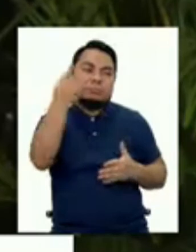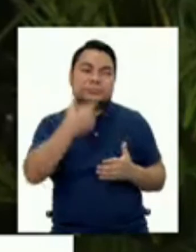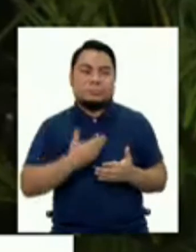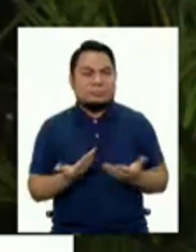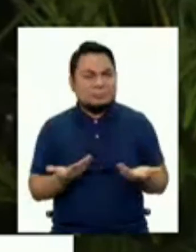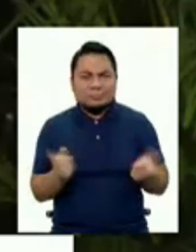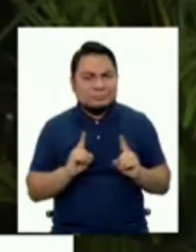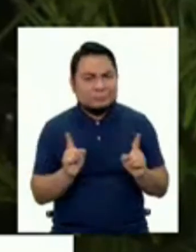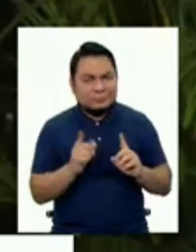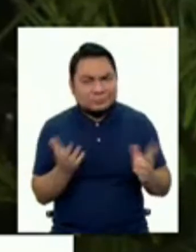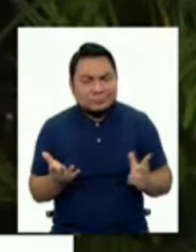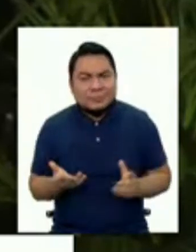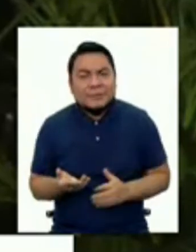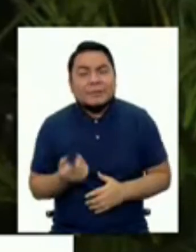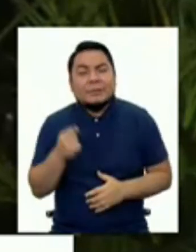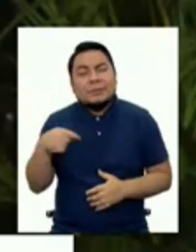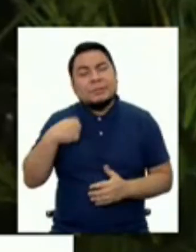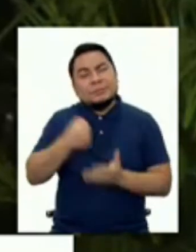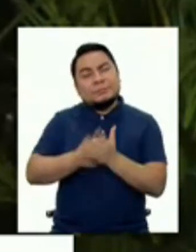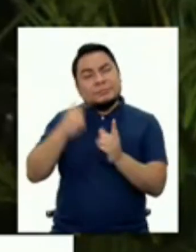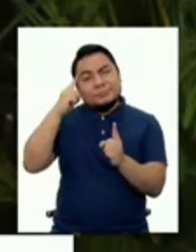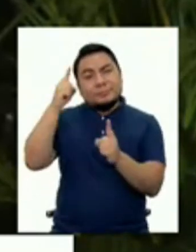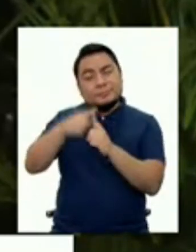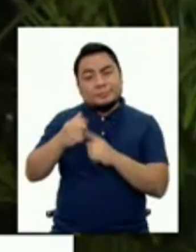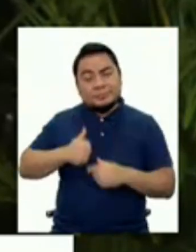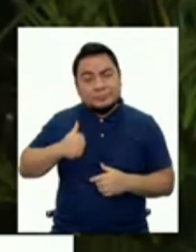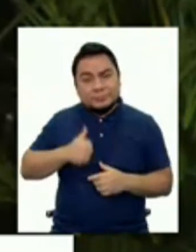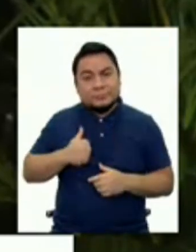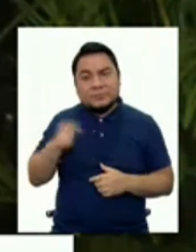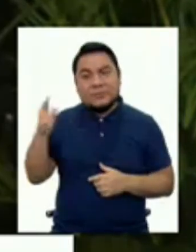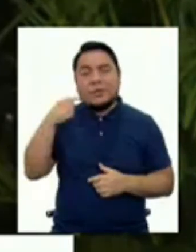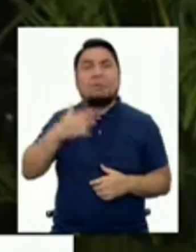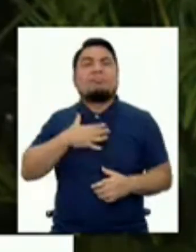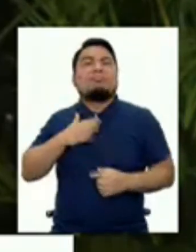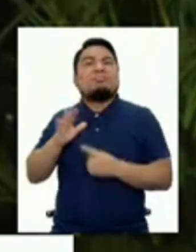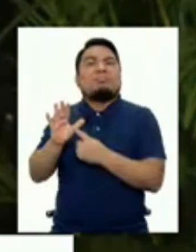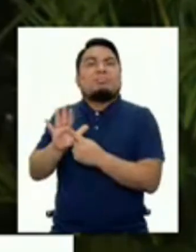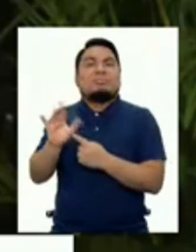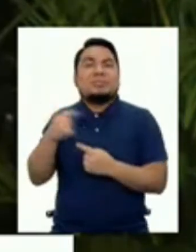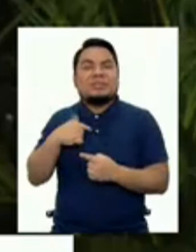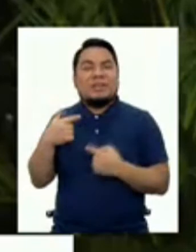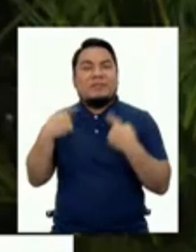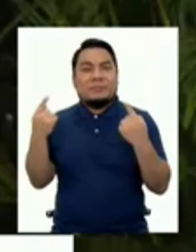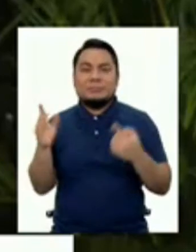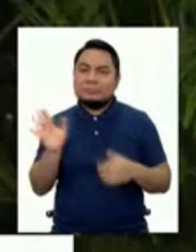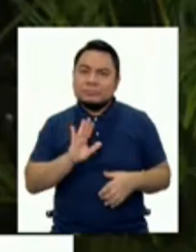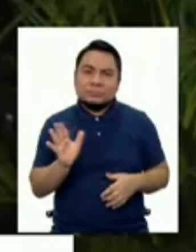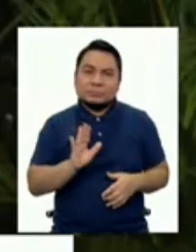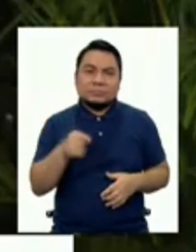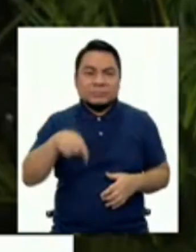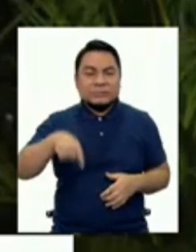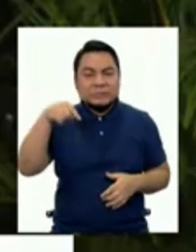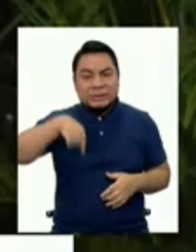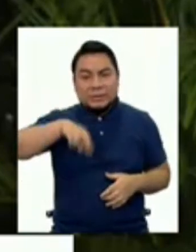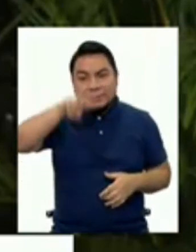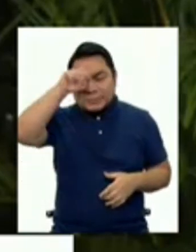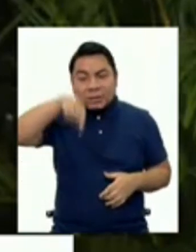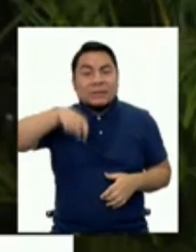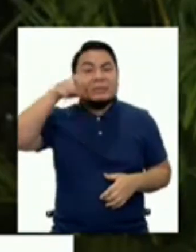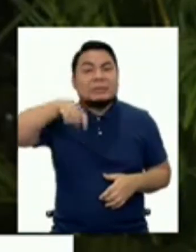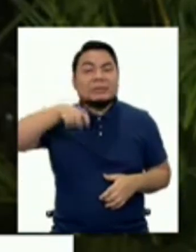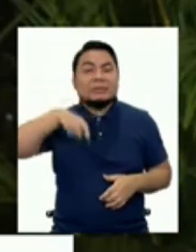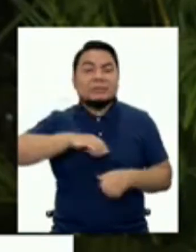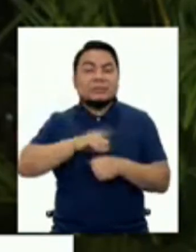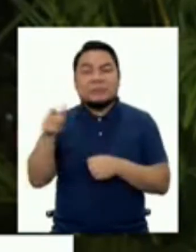mucha objetividad, obviamente con actitudes de protagonismo, y el país no está para incidir en este tipo